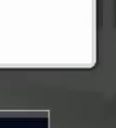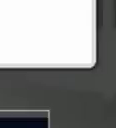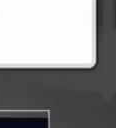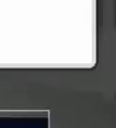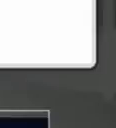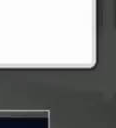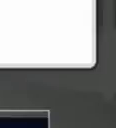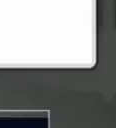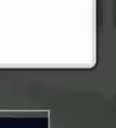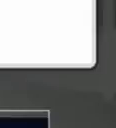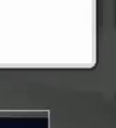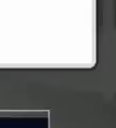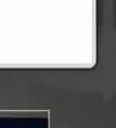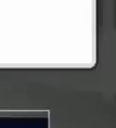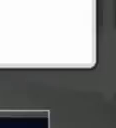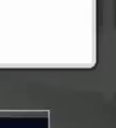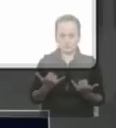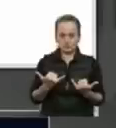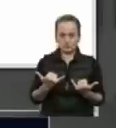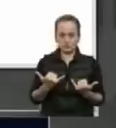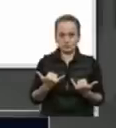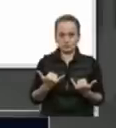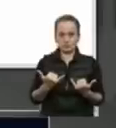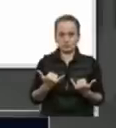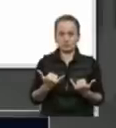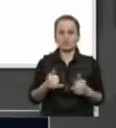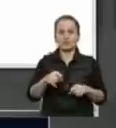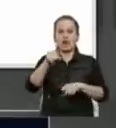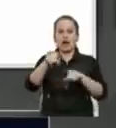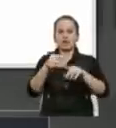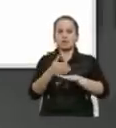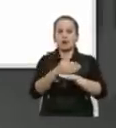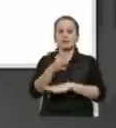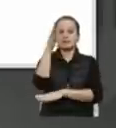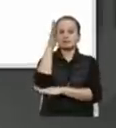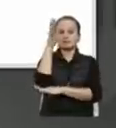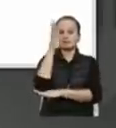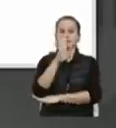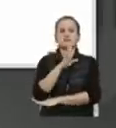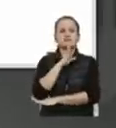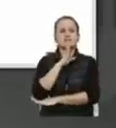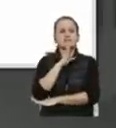cuando ahora alguno de los intervinientes decía: